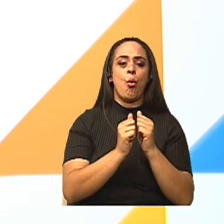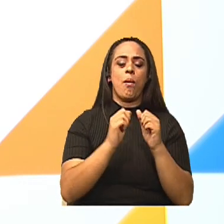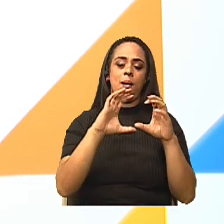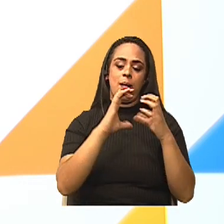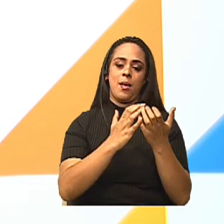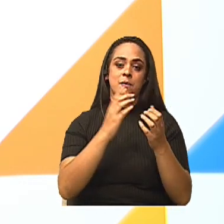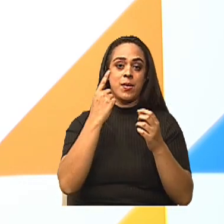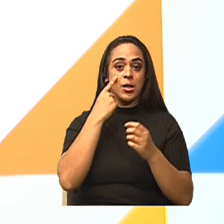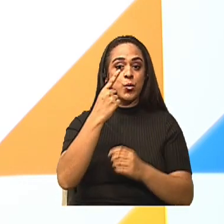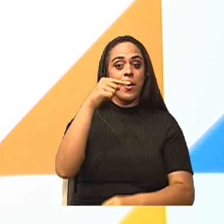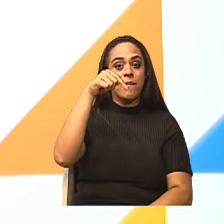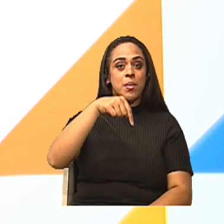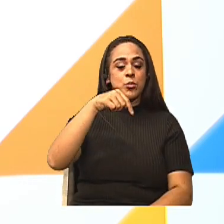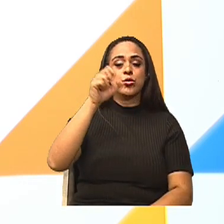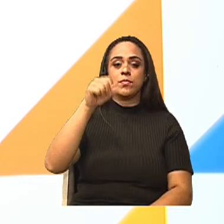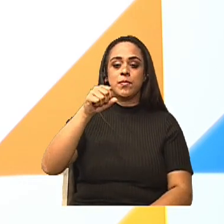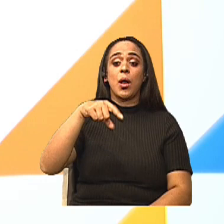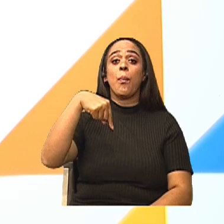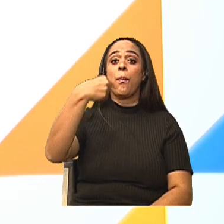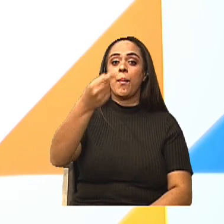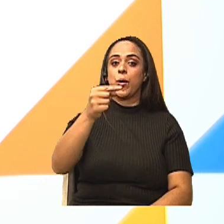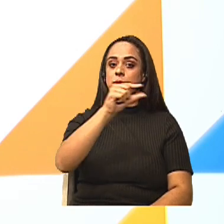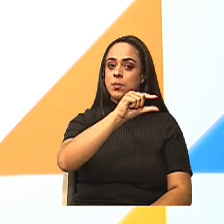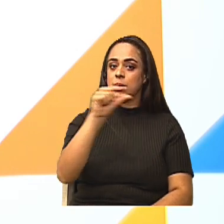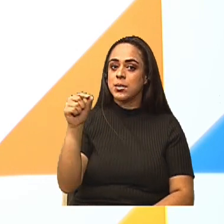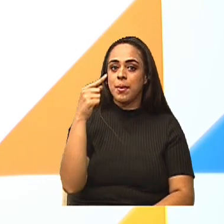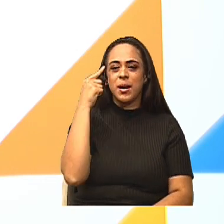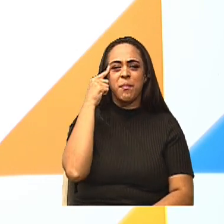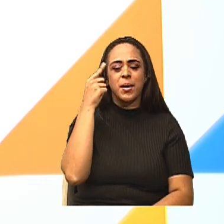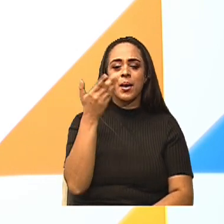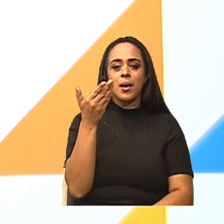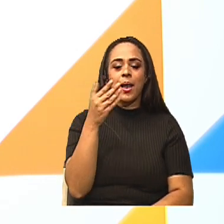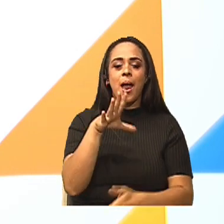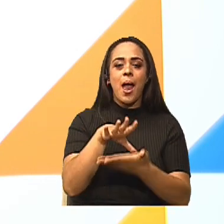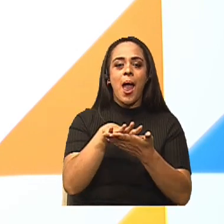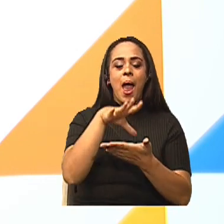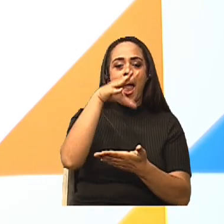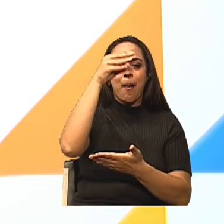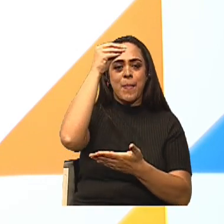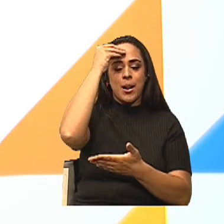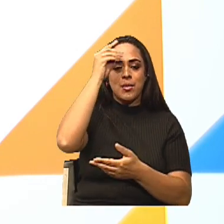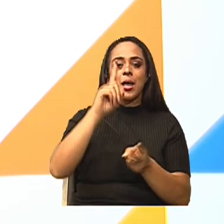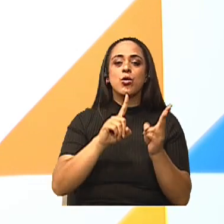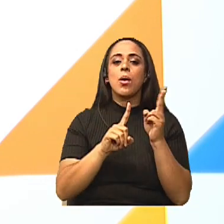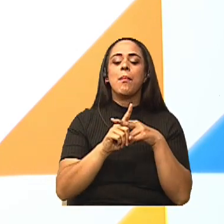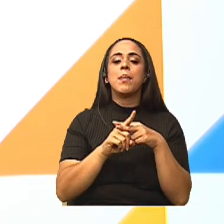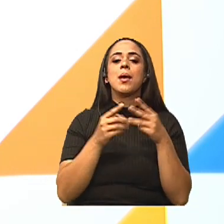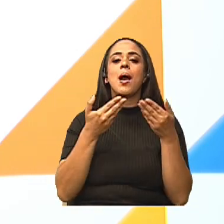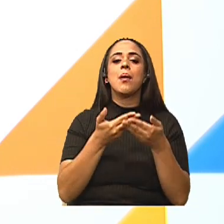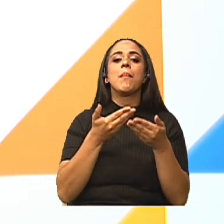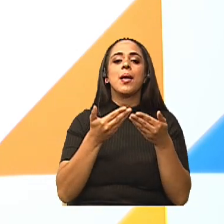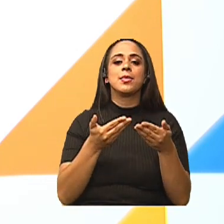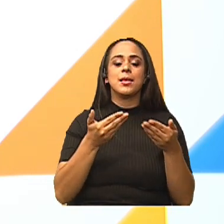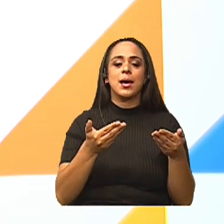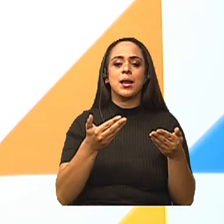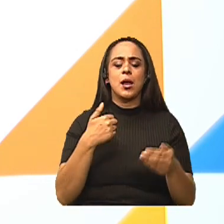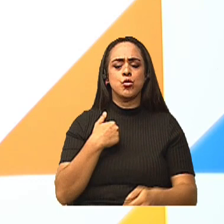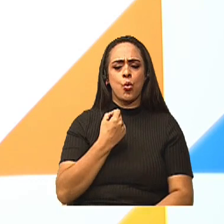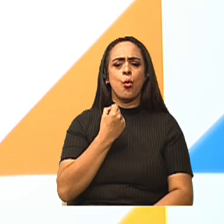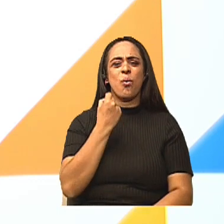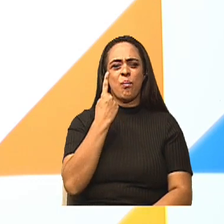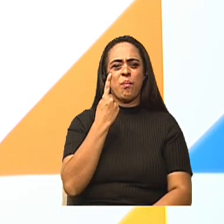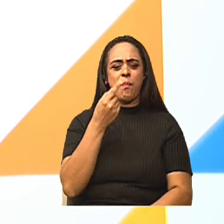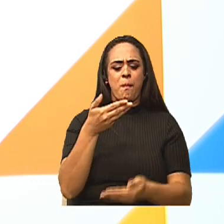hoy? ¿Sí? Y para la próxima semana piensen lo siguiente. ¿Aprendí a clasificar la materia? ¿Entiendo qué es la